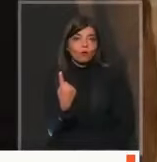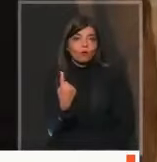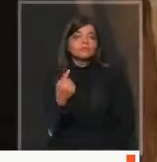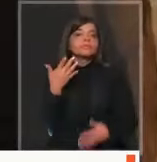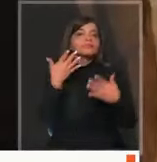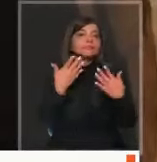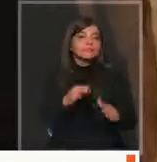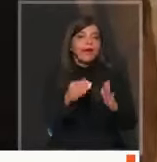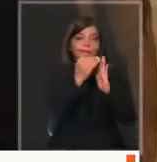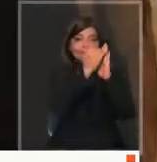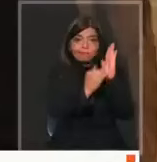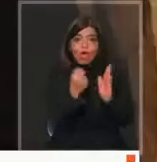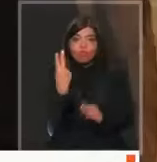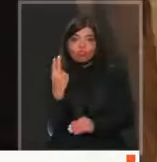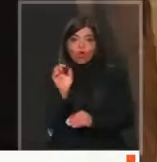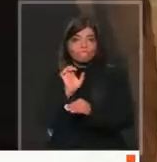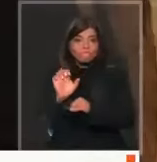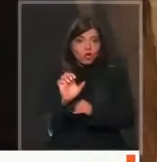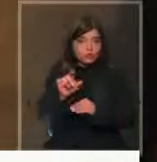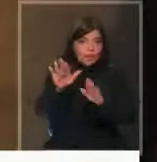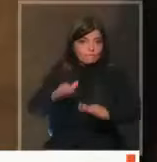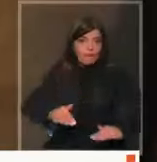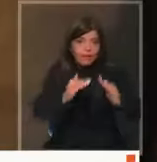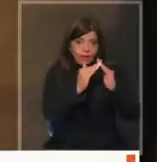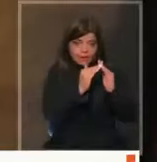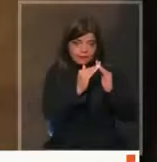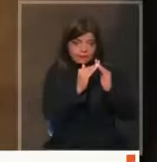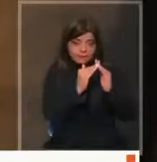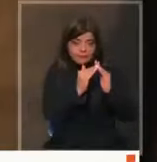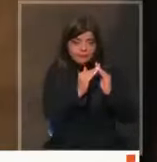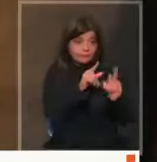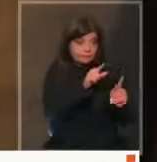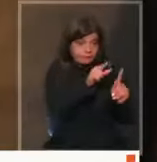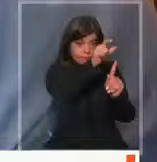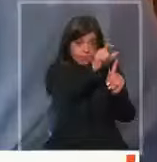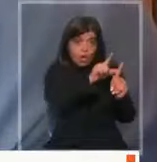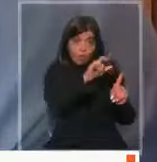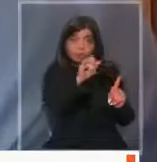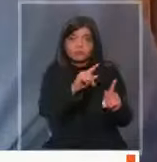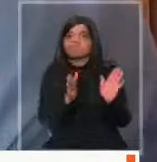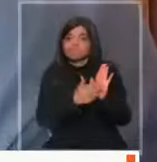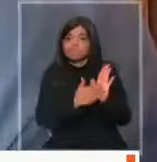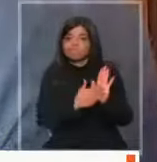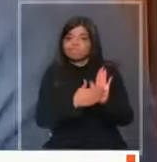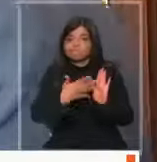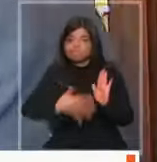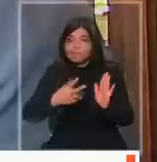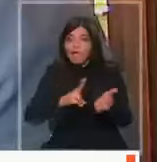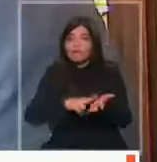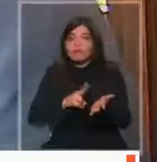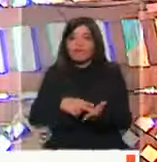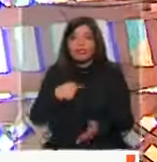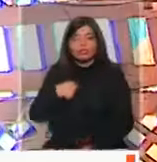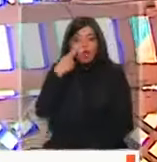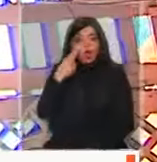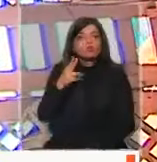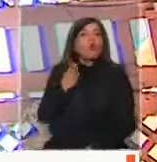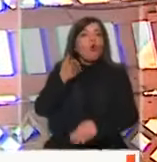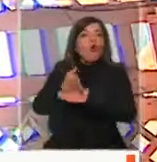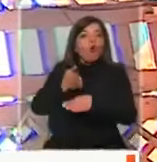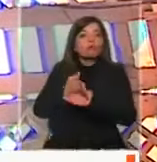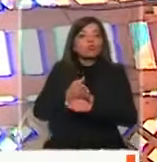habían registro de 2 violaciones en la misma residencia. Luis tiene certeza de estos hechos porque asegura que tuvo que presentarse